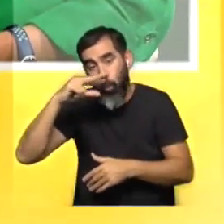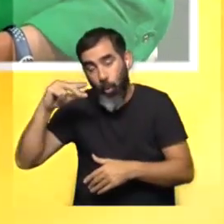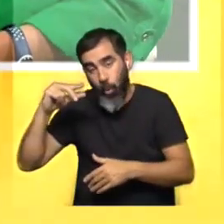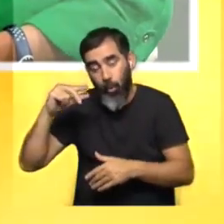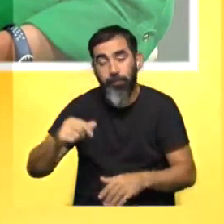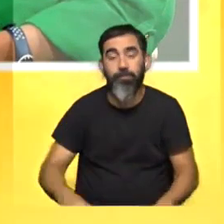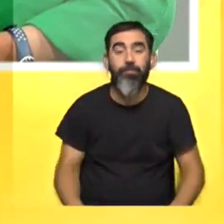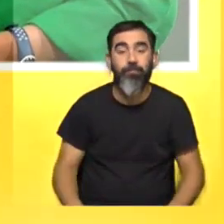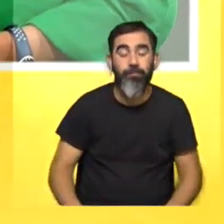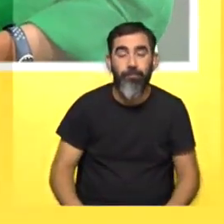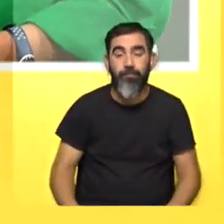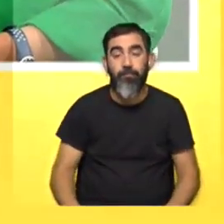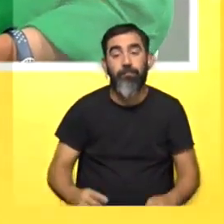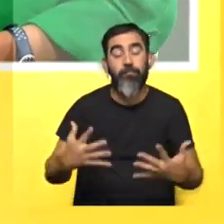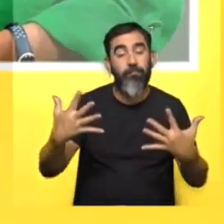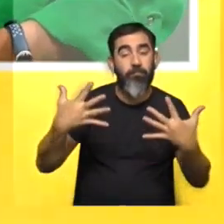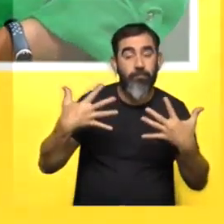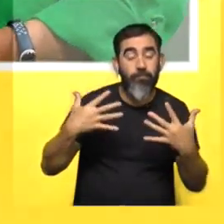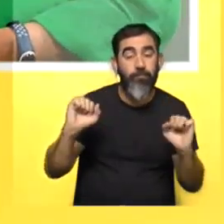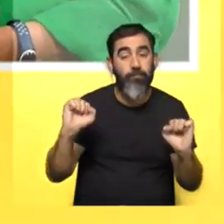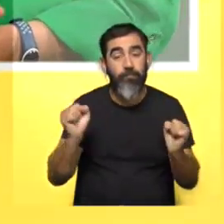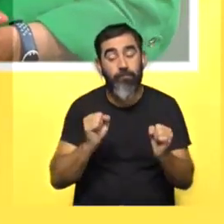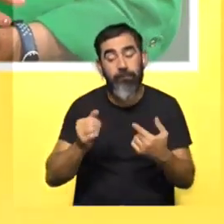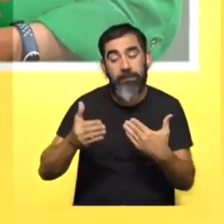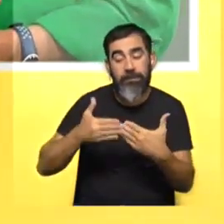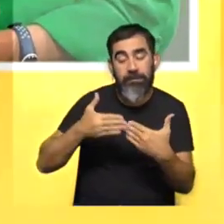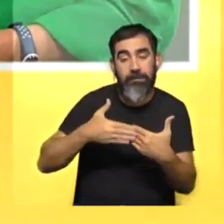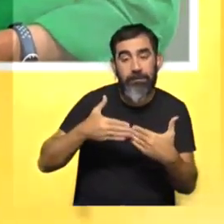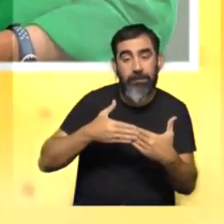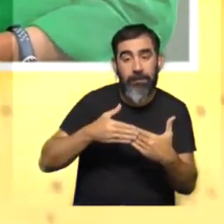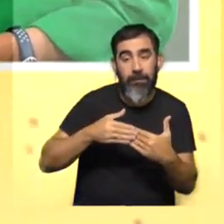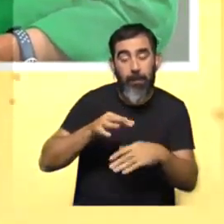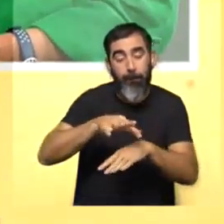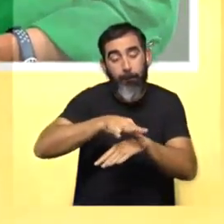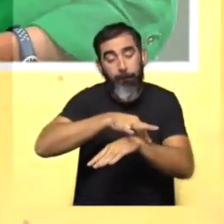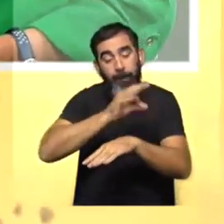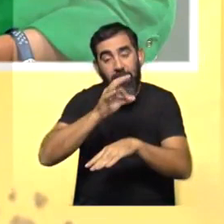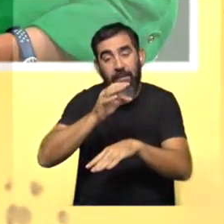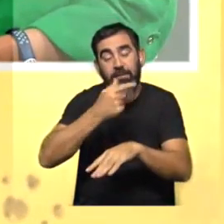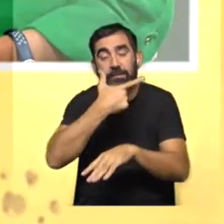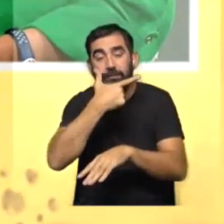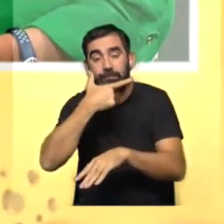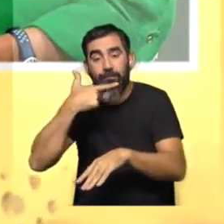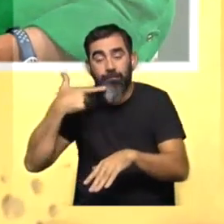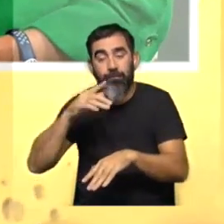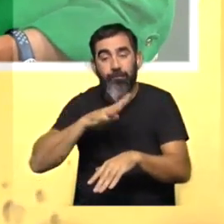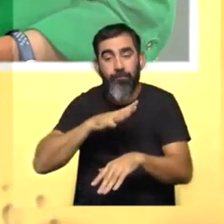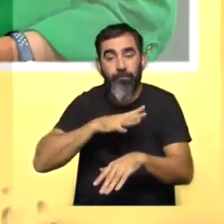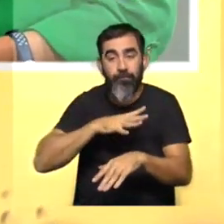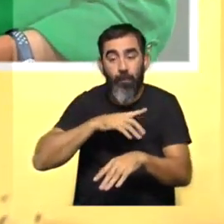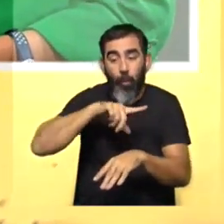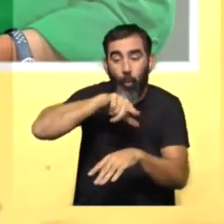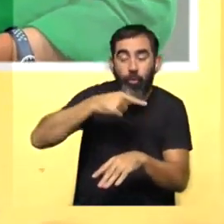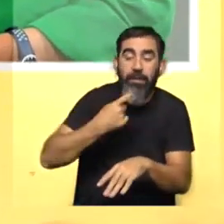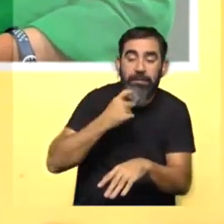el olor, ¿no? Después la temperatura y más sobre la piel o sobre a poquitos centímetros ese sabor que hace que detecten dónde está